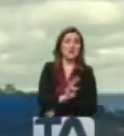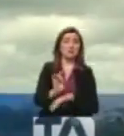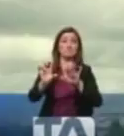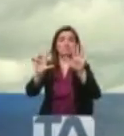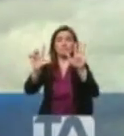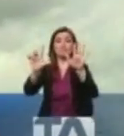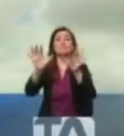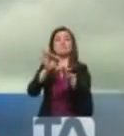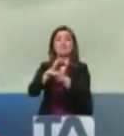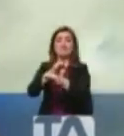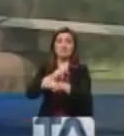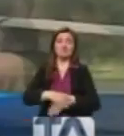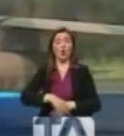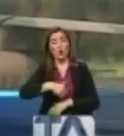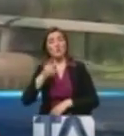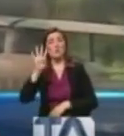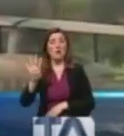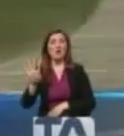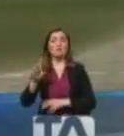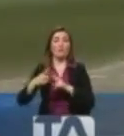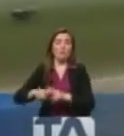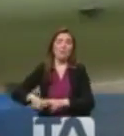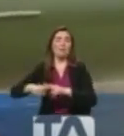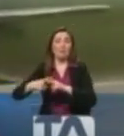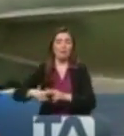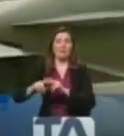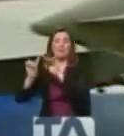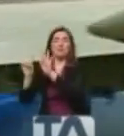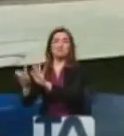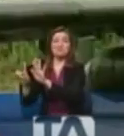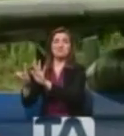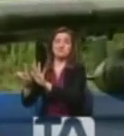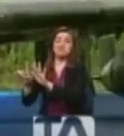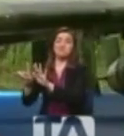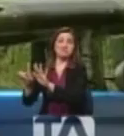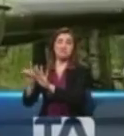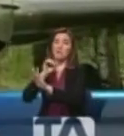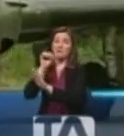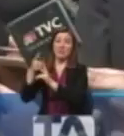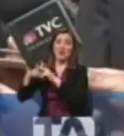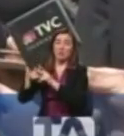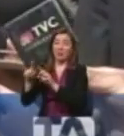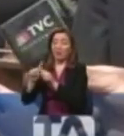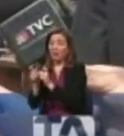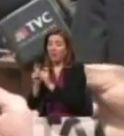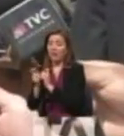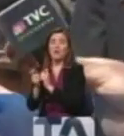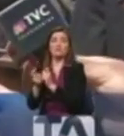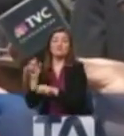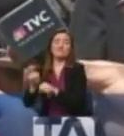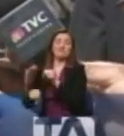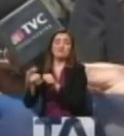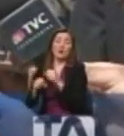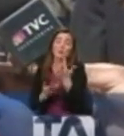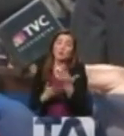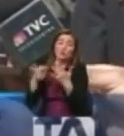7 están operativos. Otros 4 en mantenimiento y 6 más están en tierra por falta de repuestos. Están llegando los repuestos. Esperemos